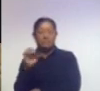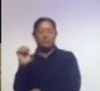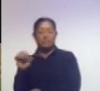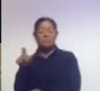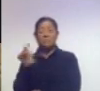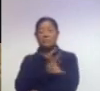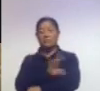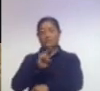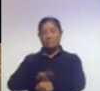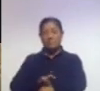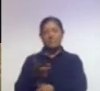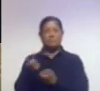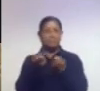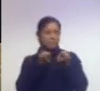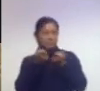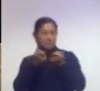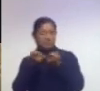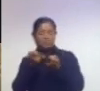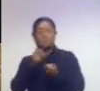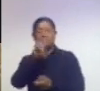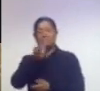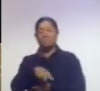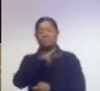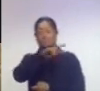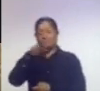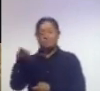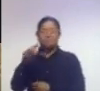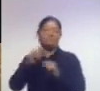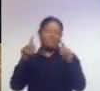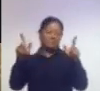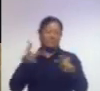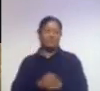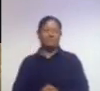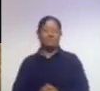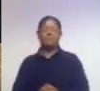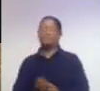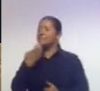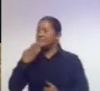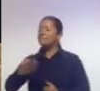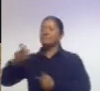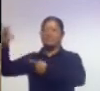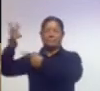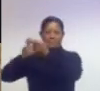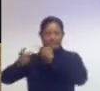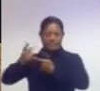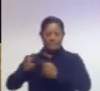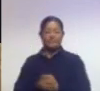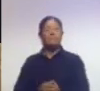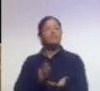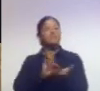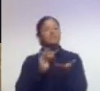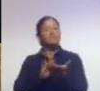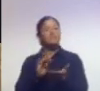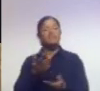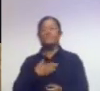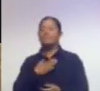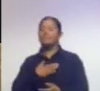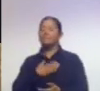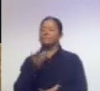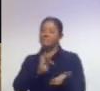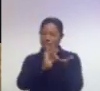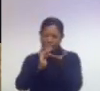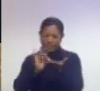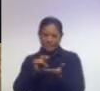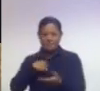coordinadora de eventos de la red Tlaxcala. Bienvenidas ambas. Muchas gracias, licenciada. Buenas tardes. En primer lugar, agradecemos el espacio que nos